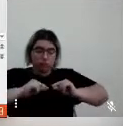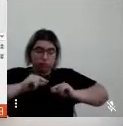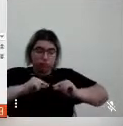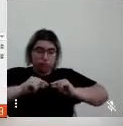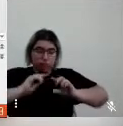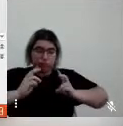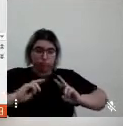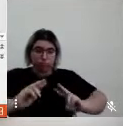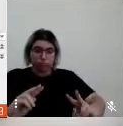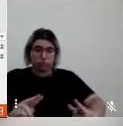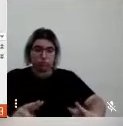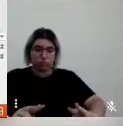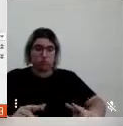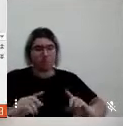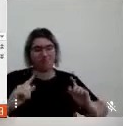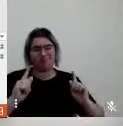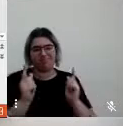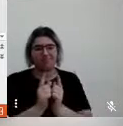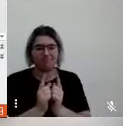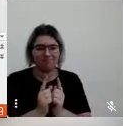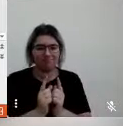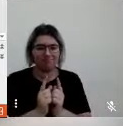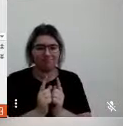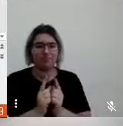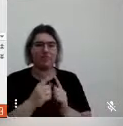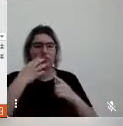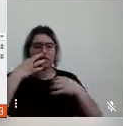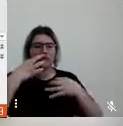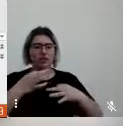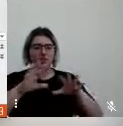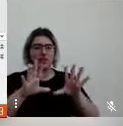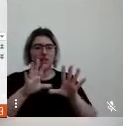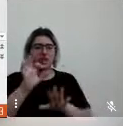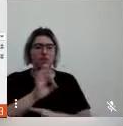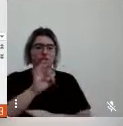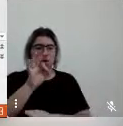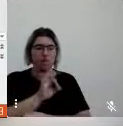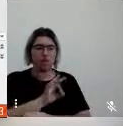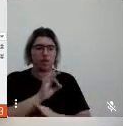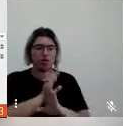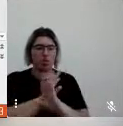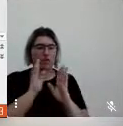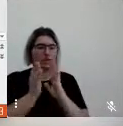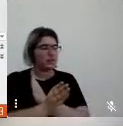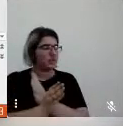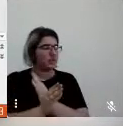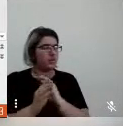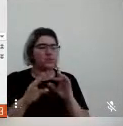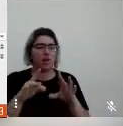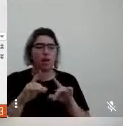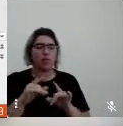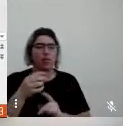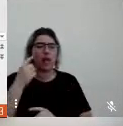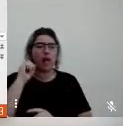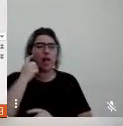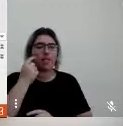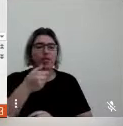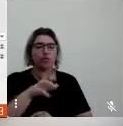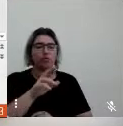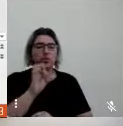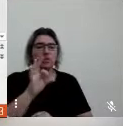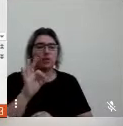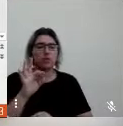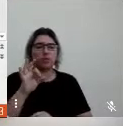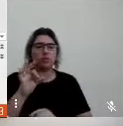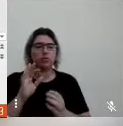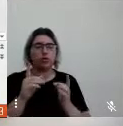el 10% de energía que generan nuestras bacterias a través de la generación de ácidos grasos de cadena corta no